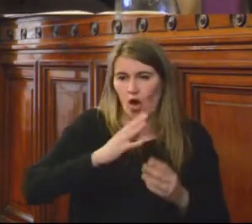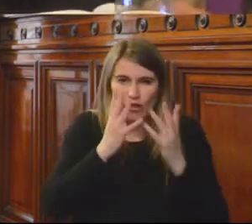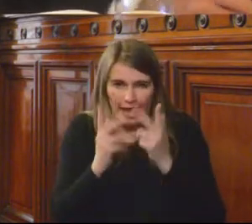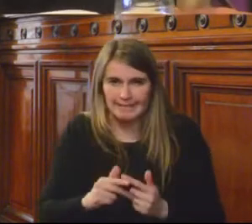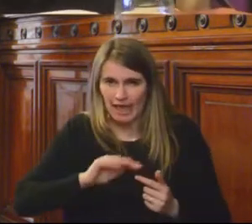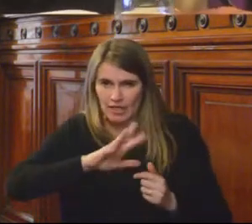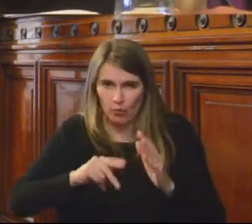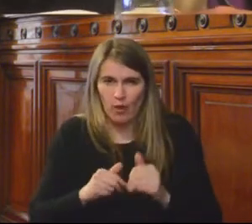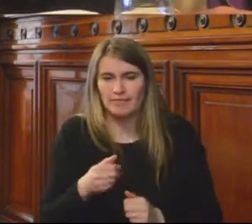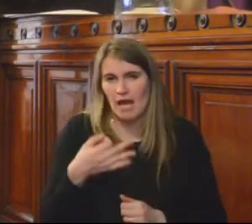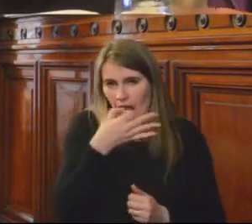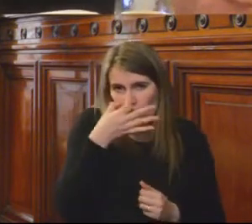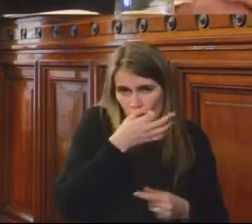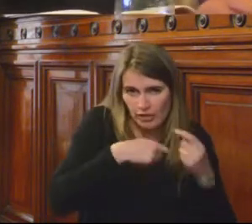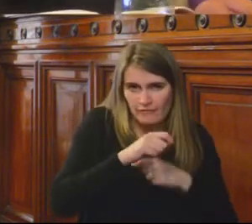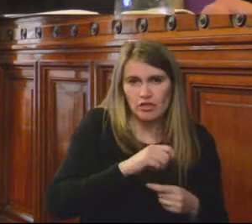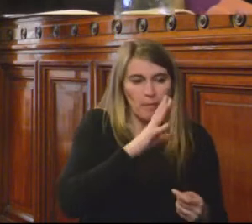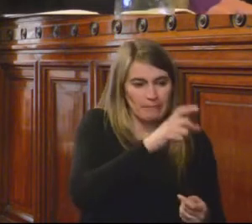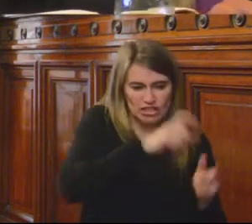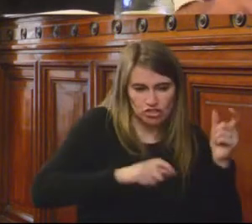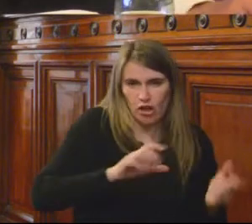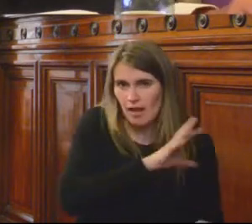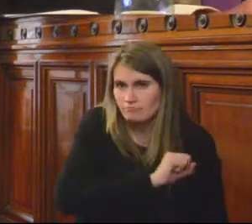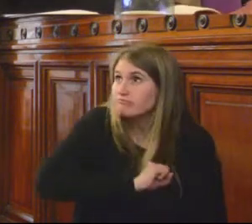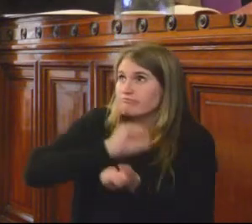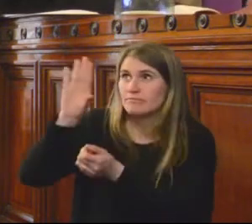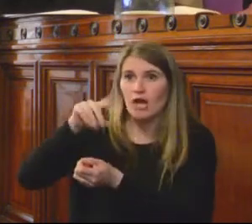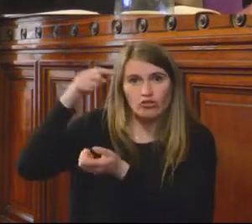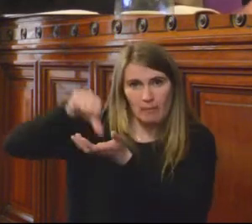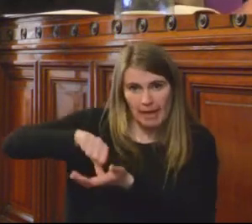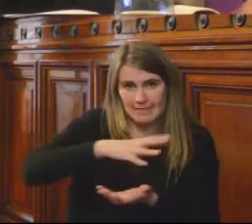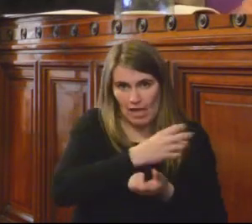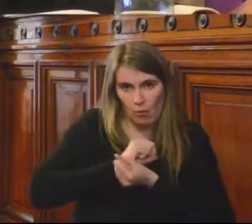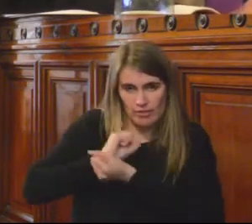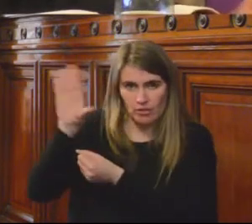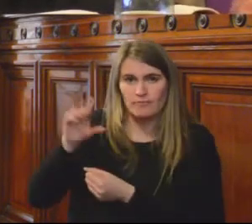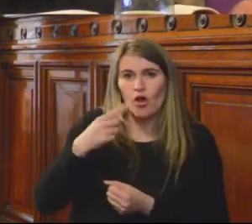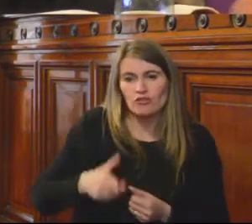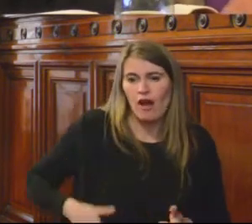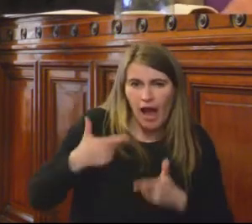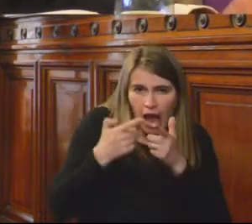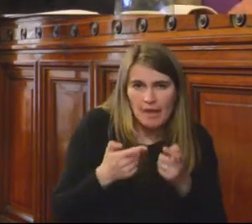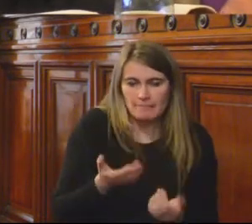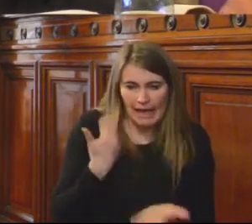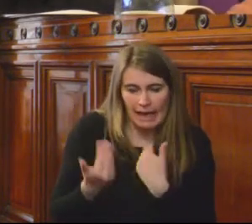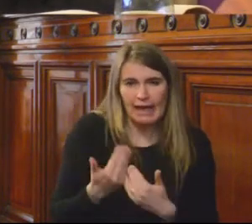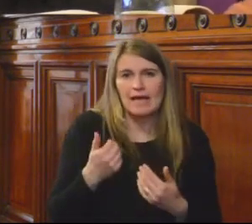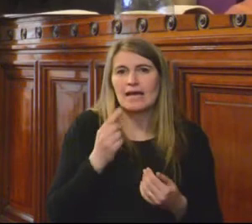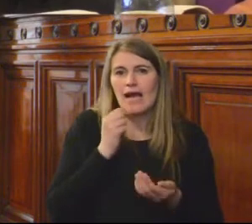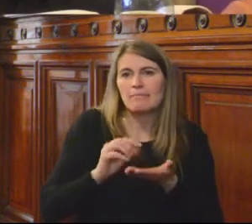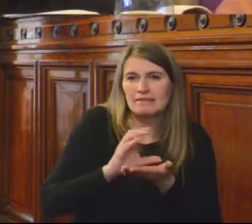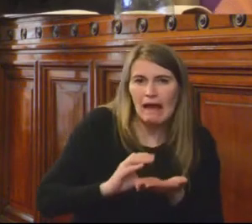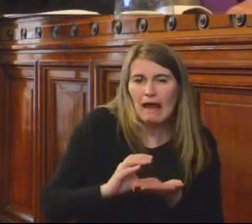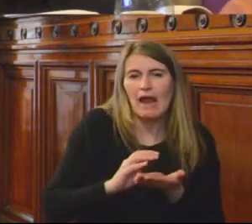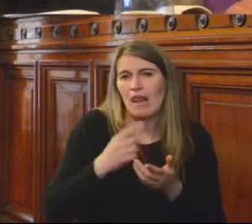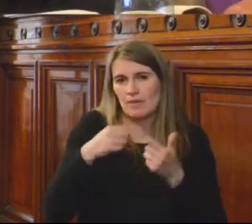combate al narcotráfico, la trata de personas, la política de control de armas y desarme, la legitimación de capitales, el financiamiento del terrorismo,